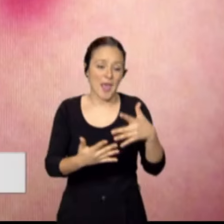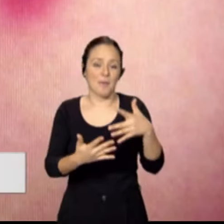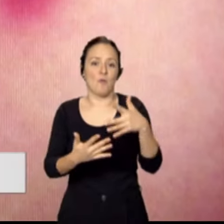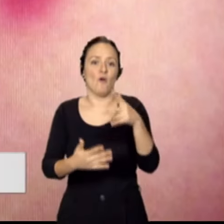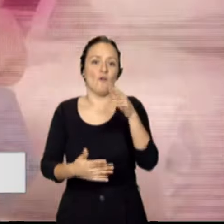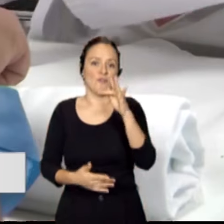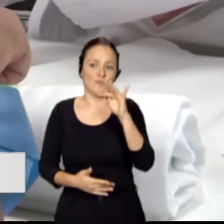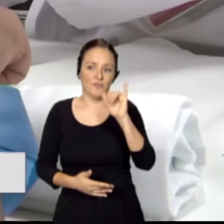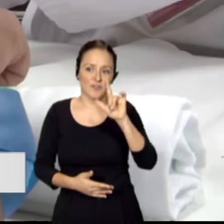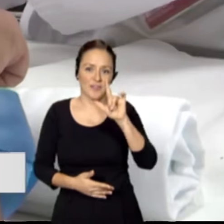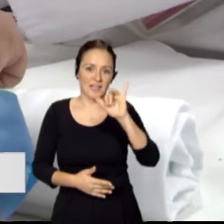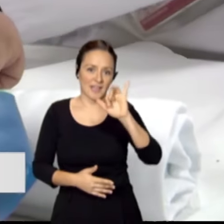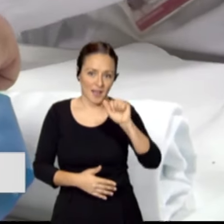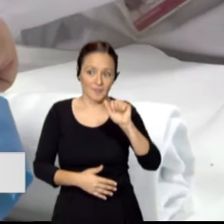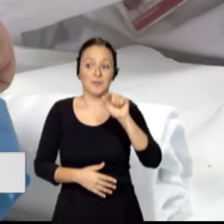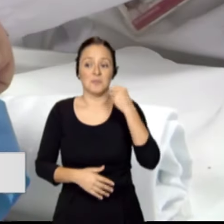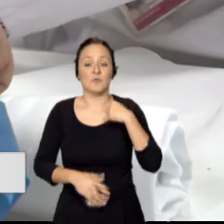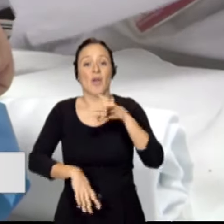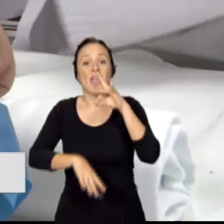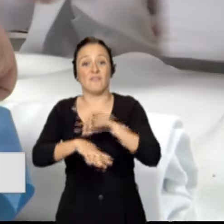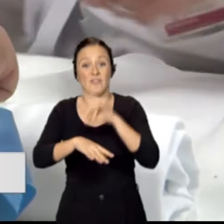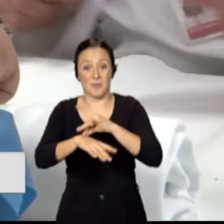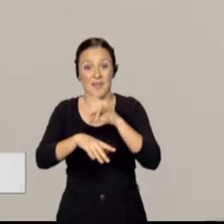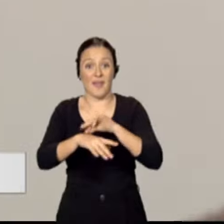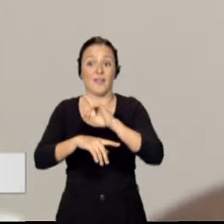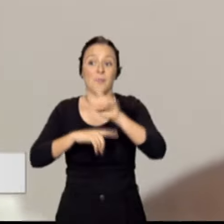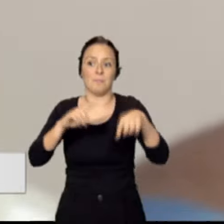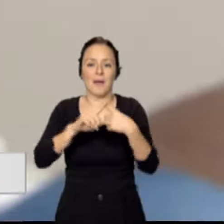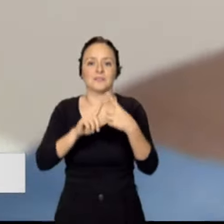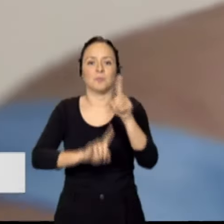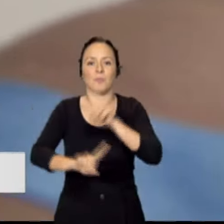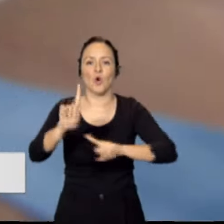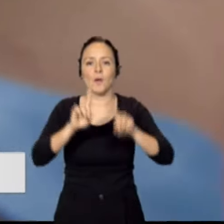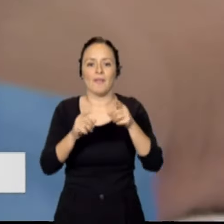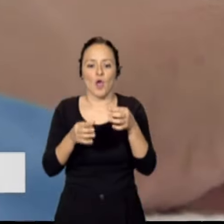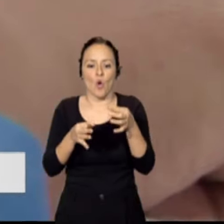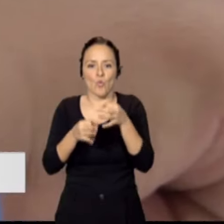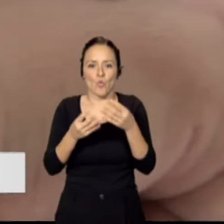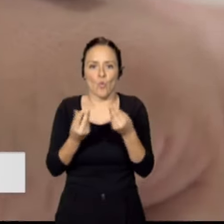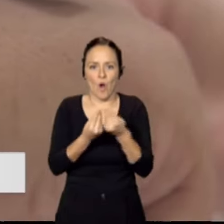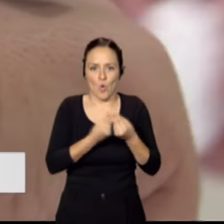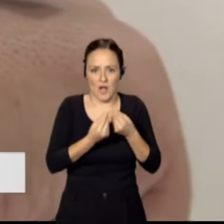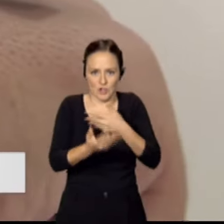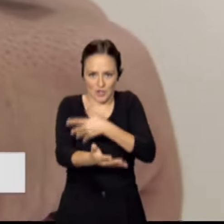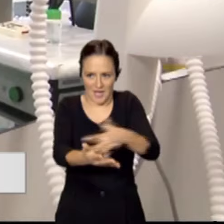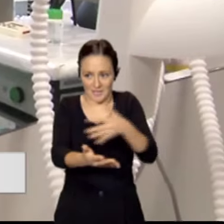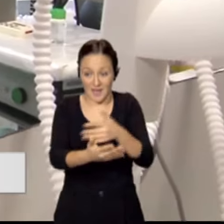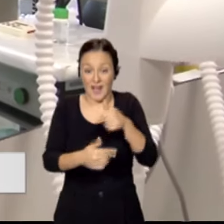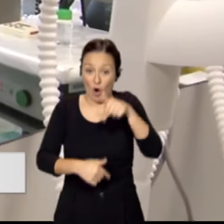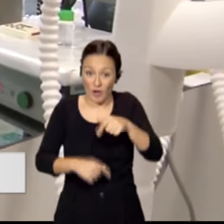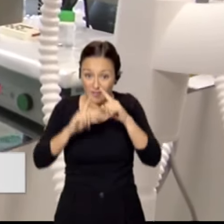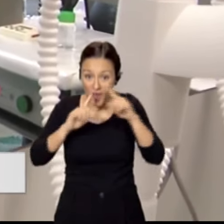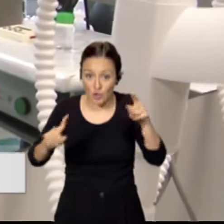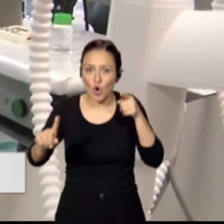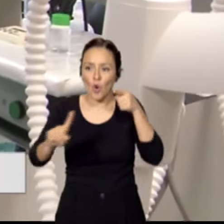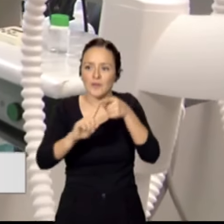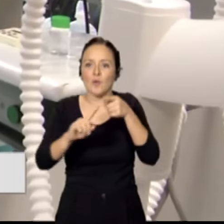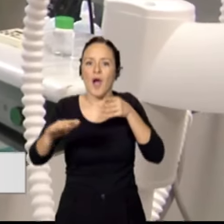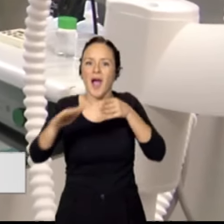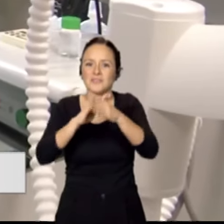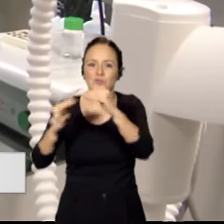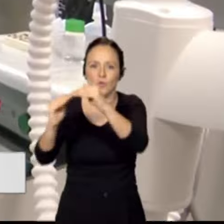enfermedad y otros trastornos de la coagulación de la sangre el lema de este año es acceso equitativo para todas para todos a